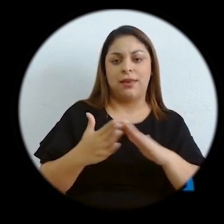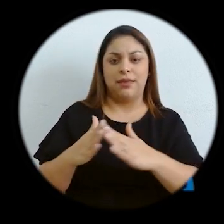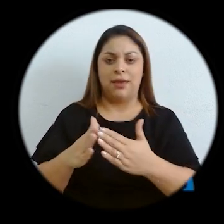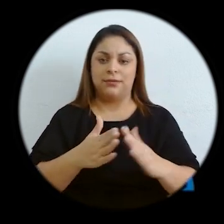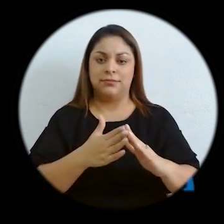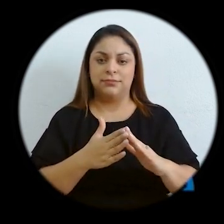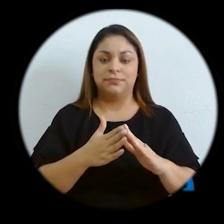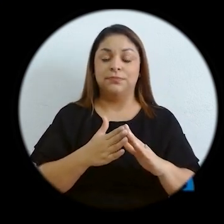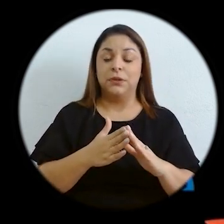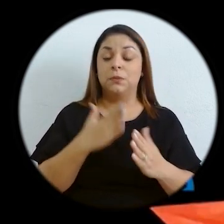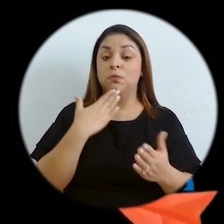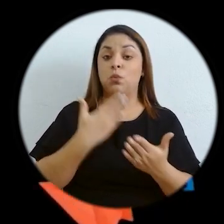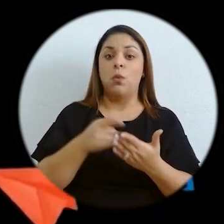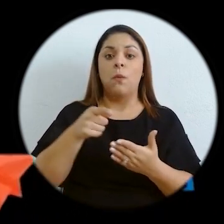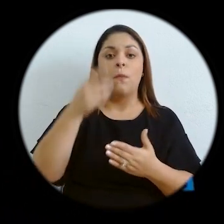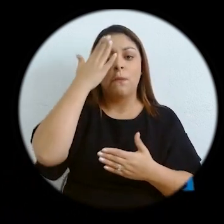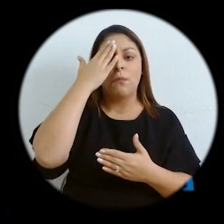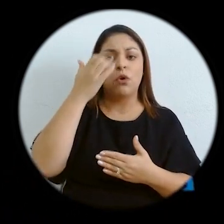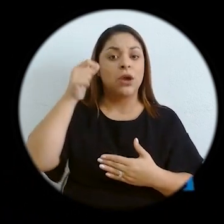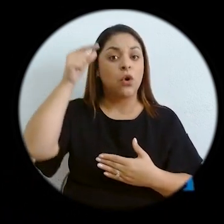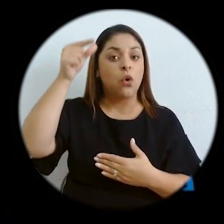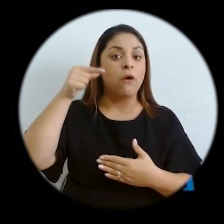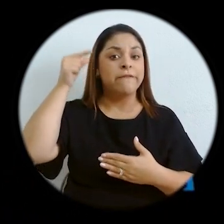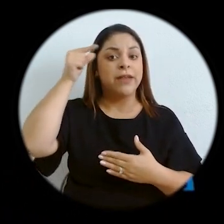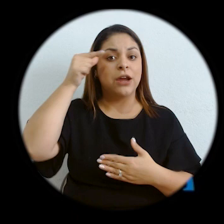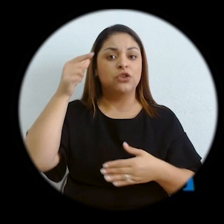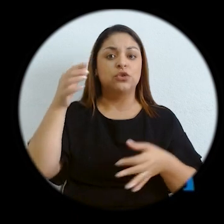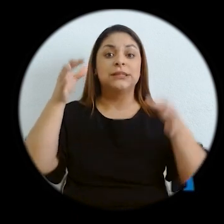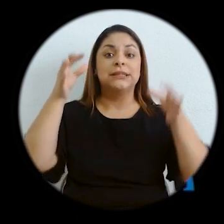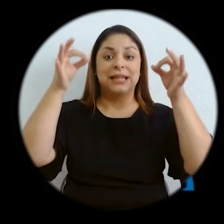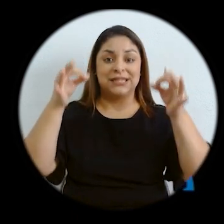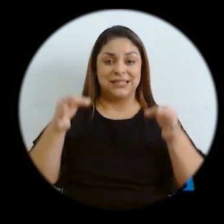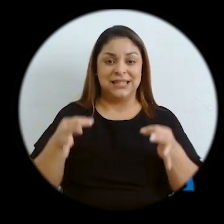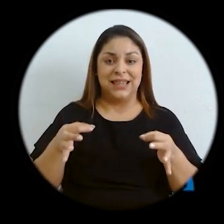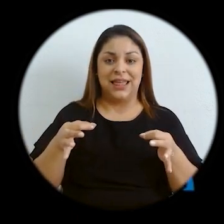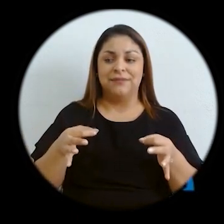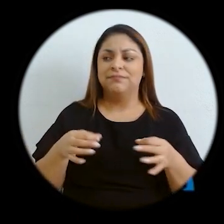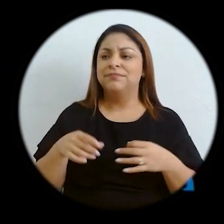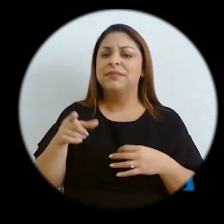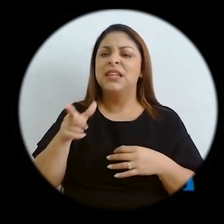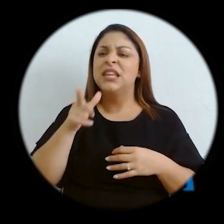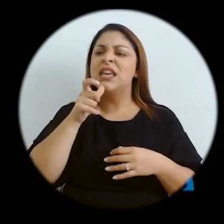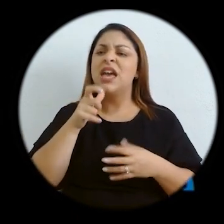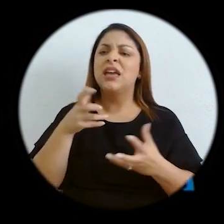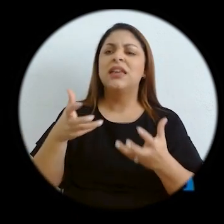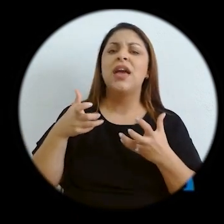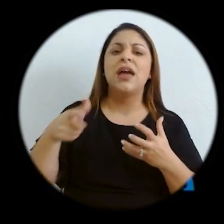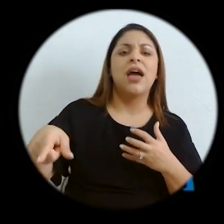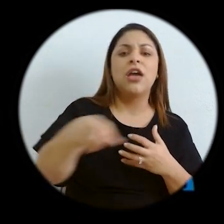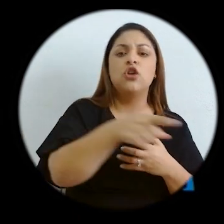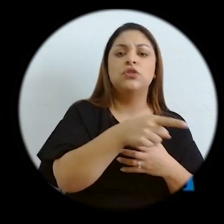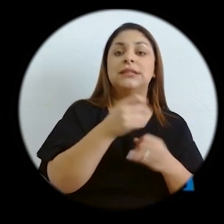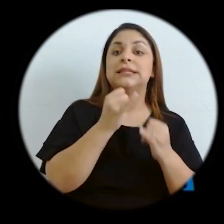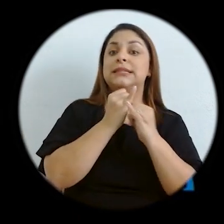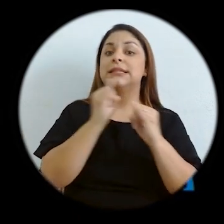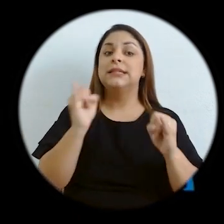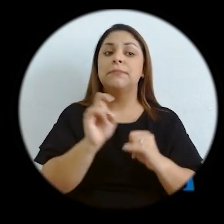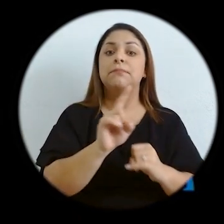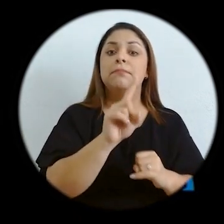Claro, porque en realidad es que si desde los gobiernos se decide lo que quieren los ciudadanos sin preguntarle a los